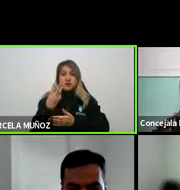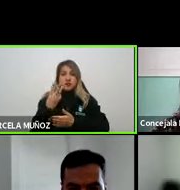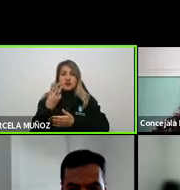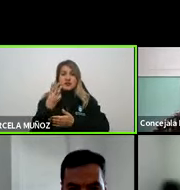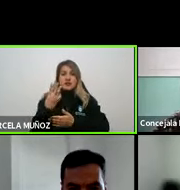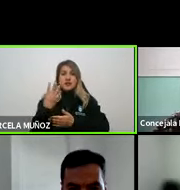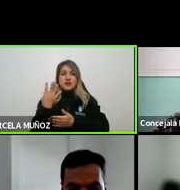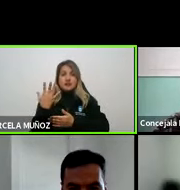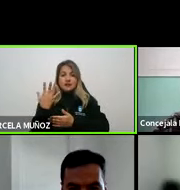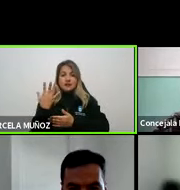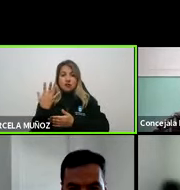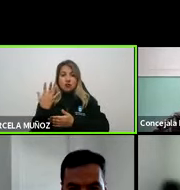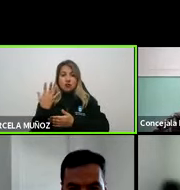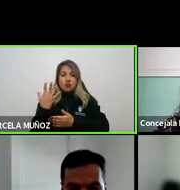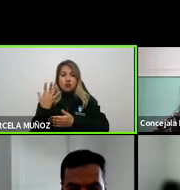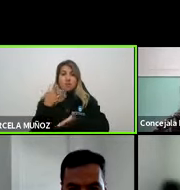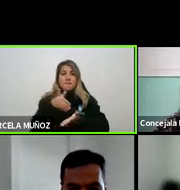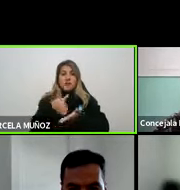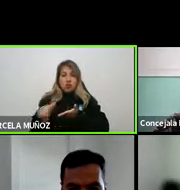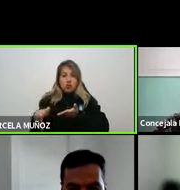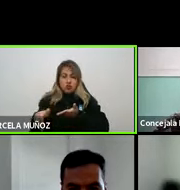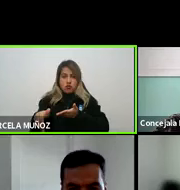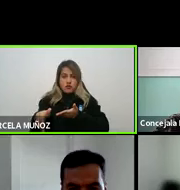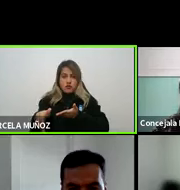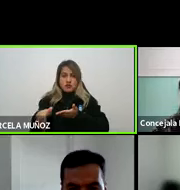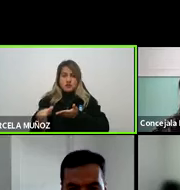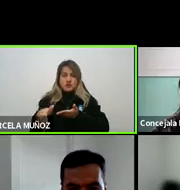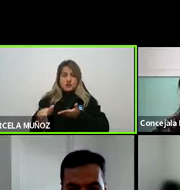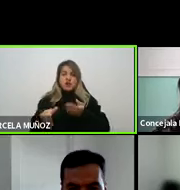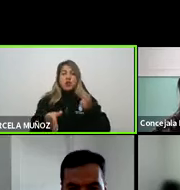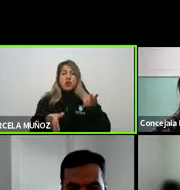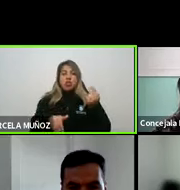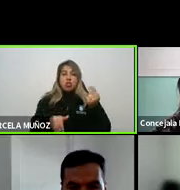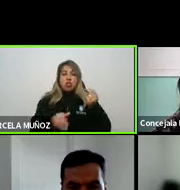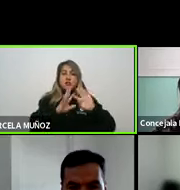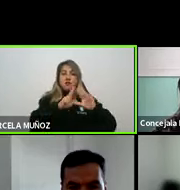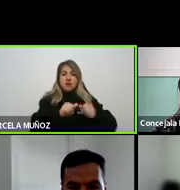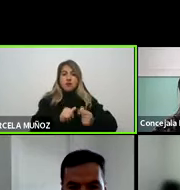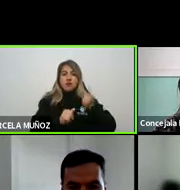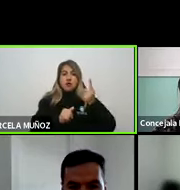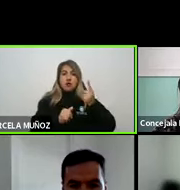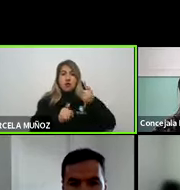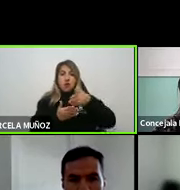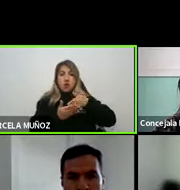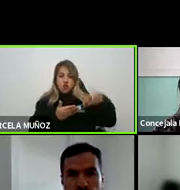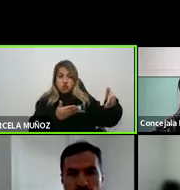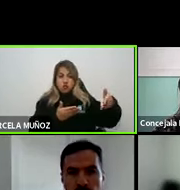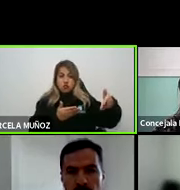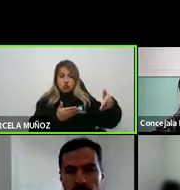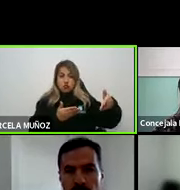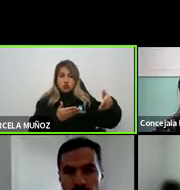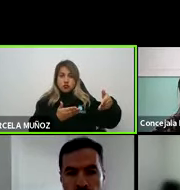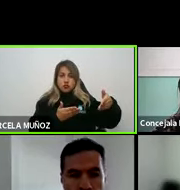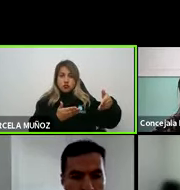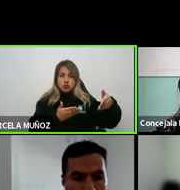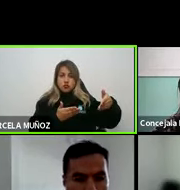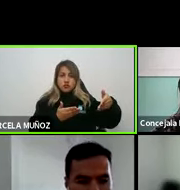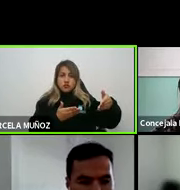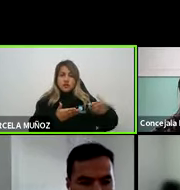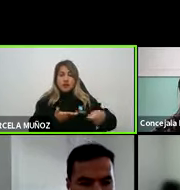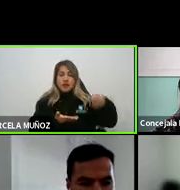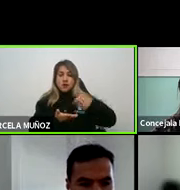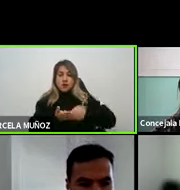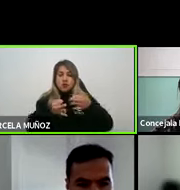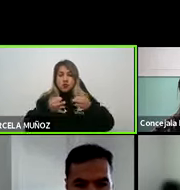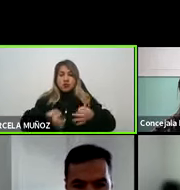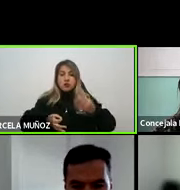35 millones. Y 12 familias con 1 millón de pesos, con 1 millón de pesos cada una, lo que sumaría un aporte total